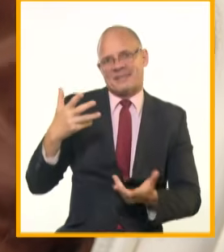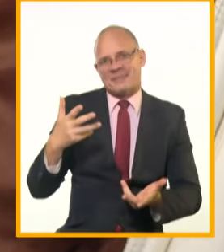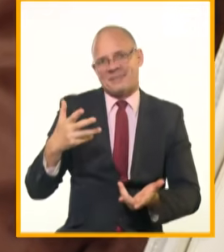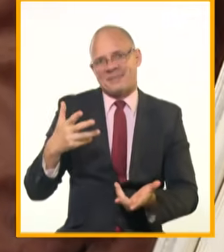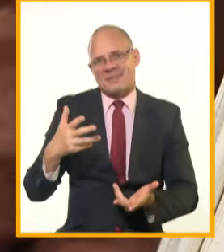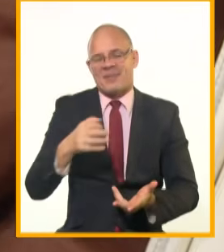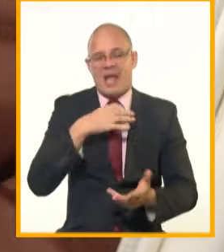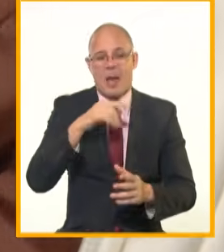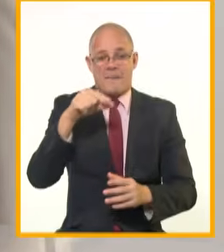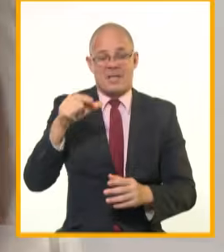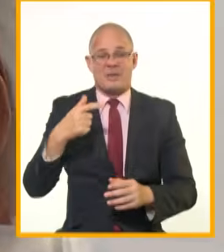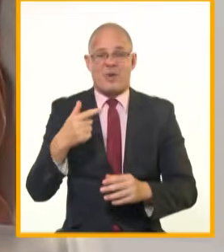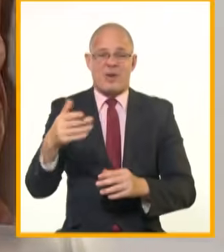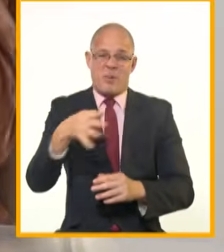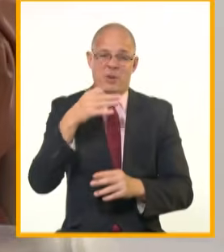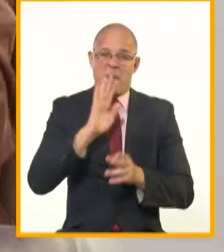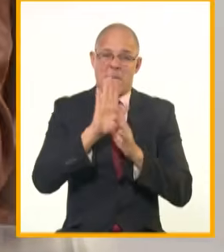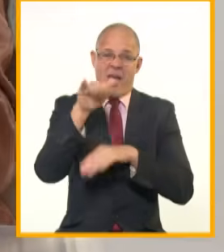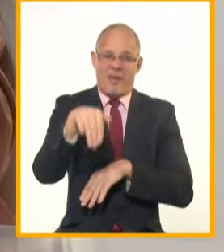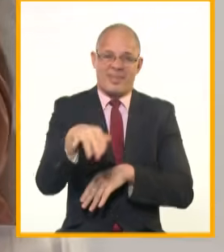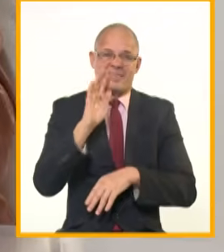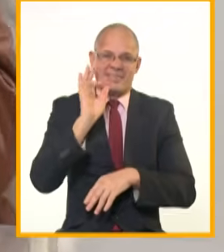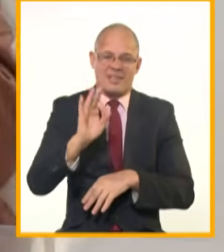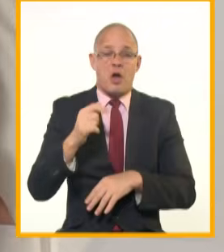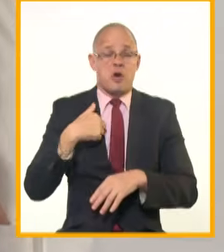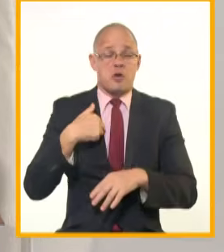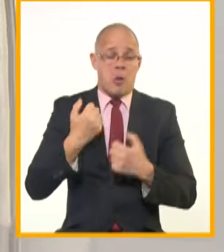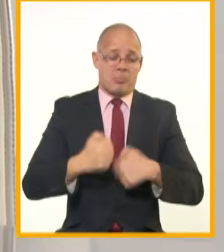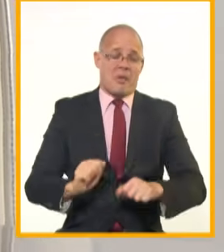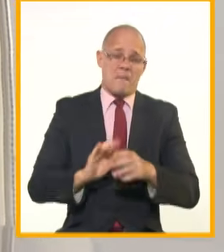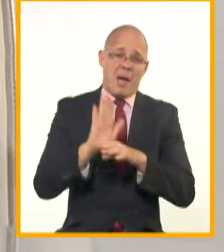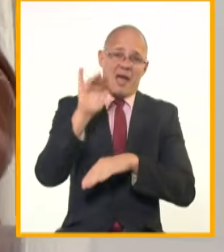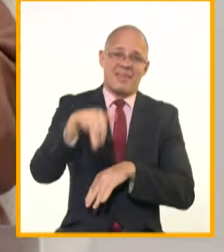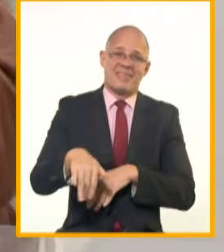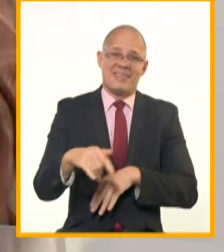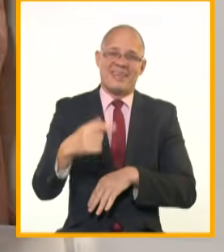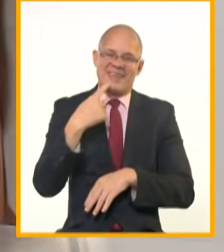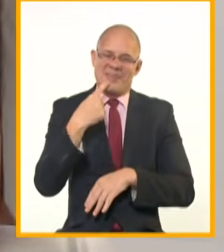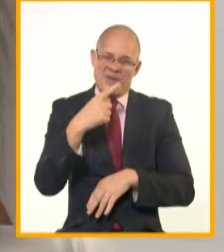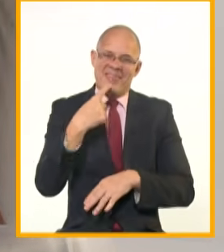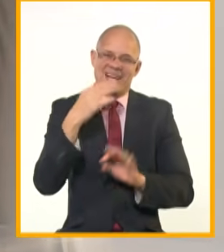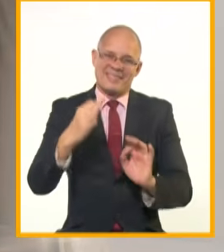personas de Bahía Honda han tenido siempre yo digo porque soy de Bahía Honda, además me dijeron qué tenía que decir.